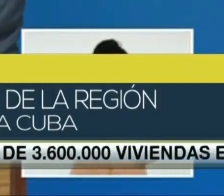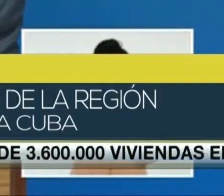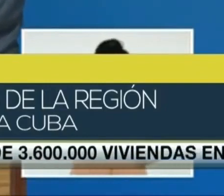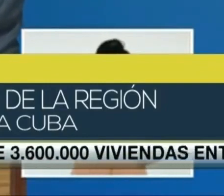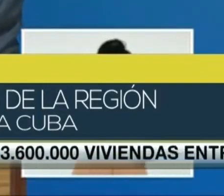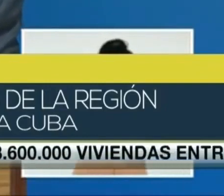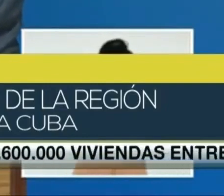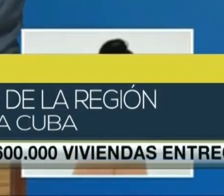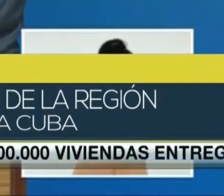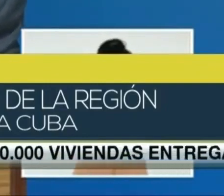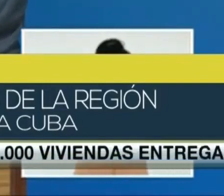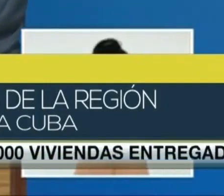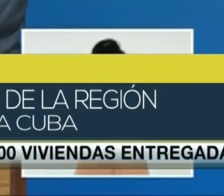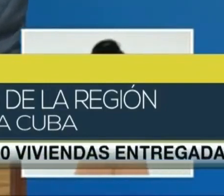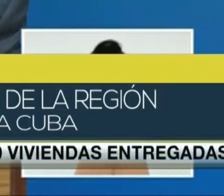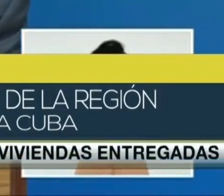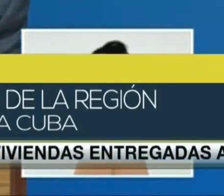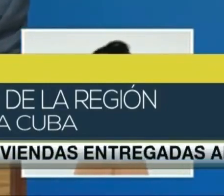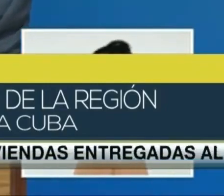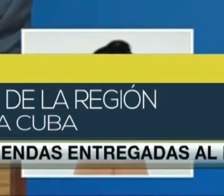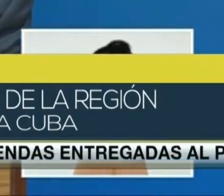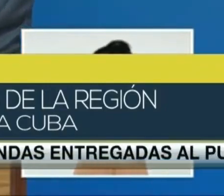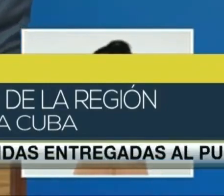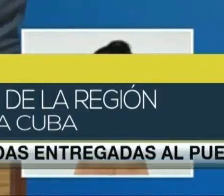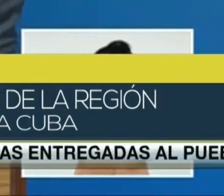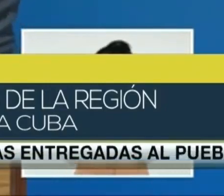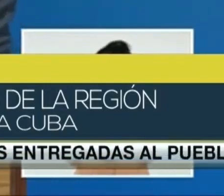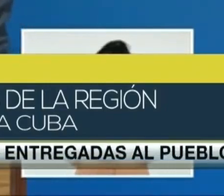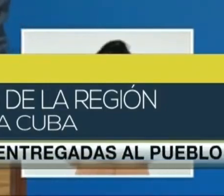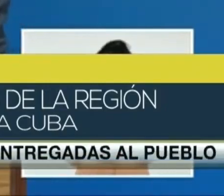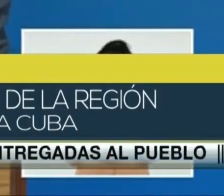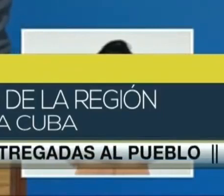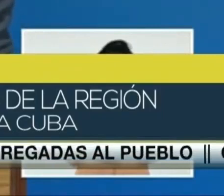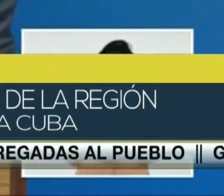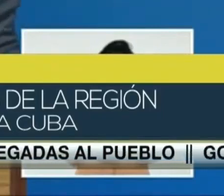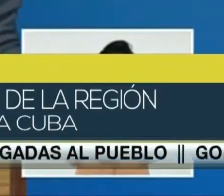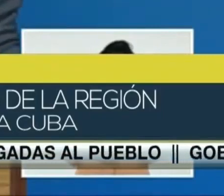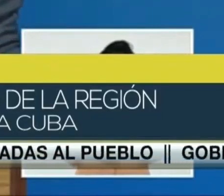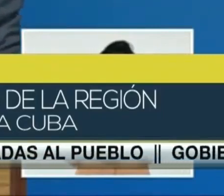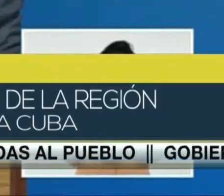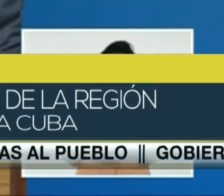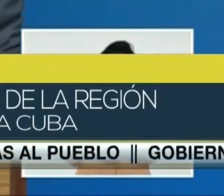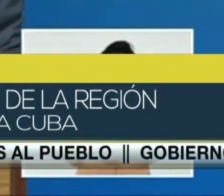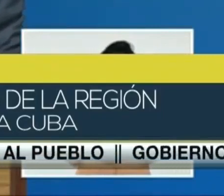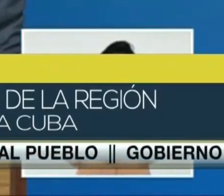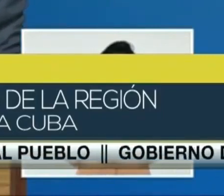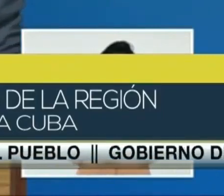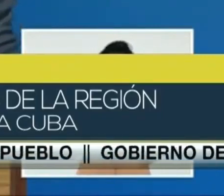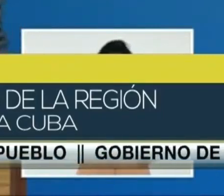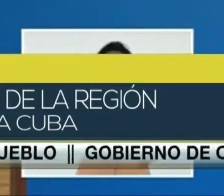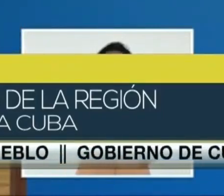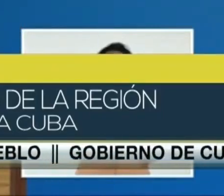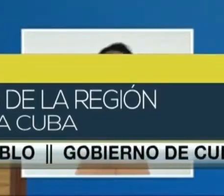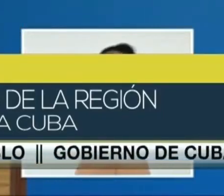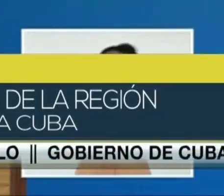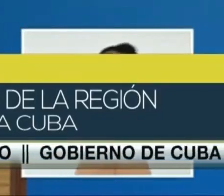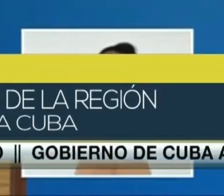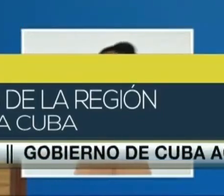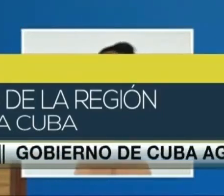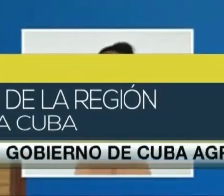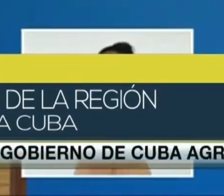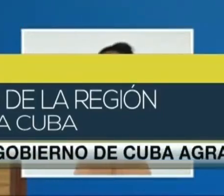también insólitamente a lo que han llamado graves daños de salud de